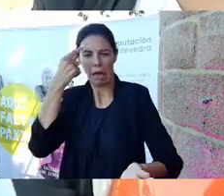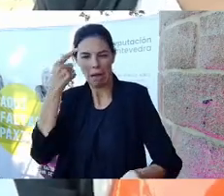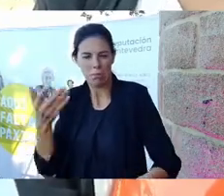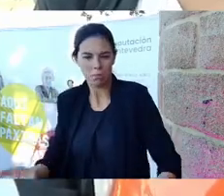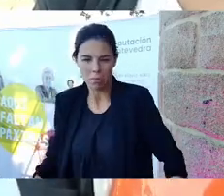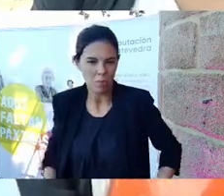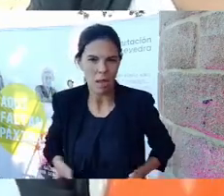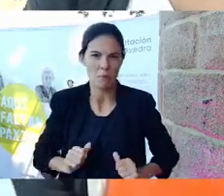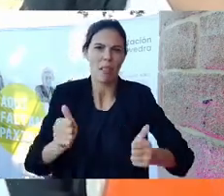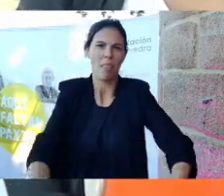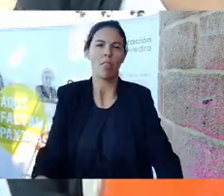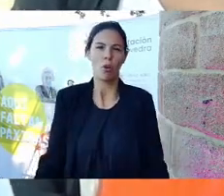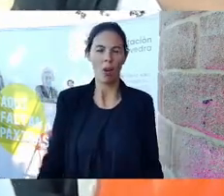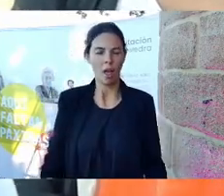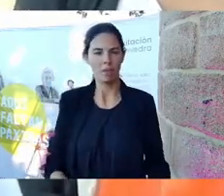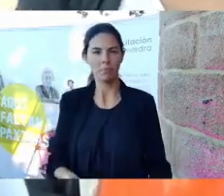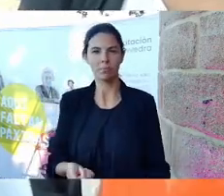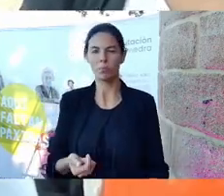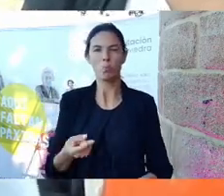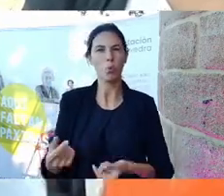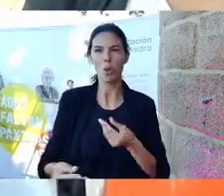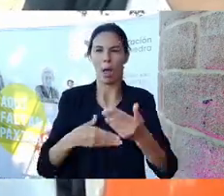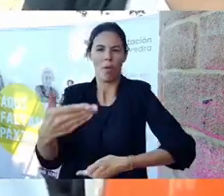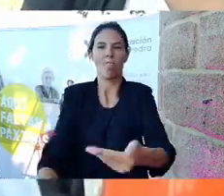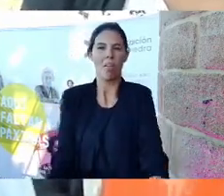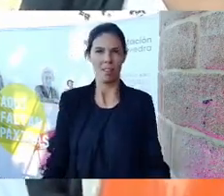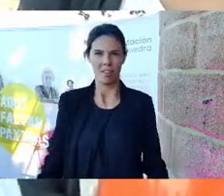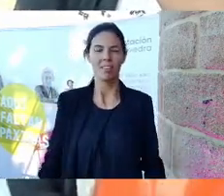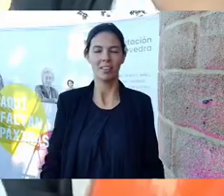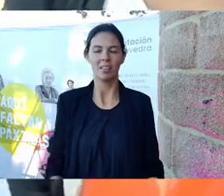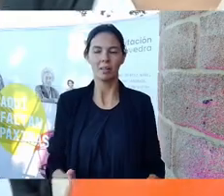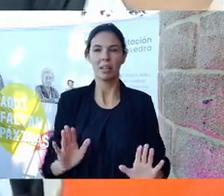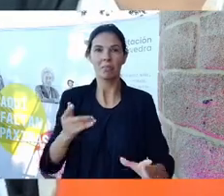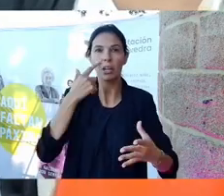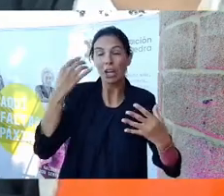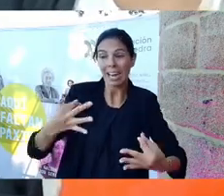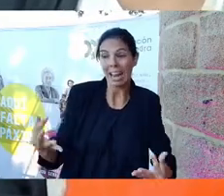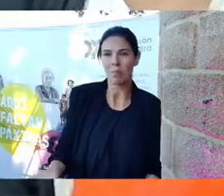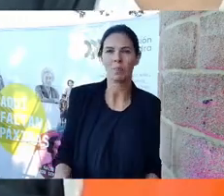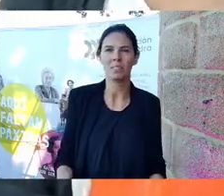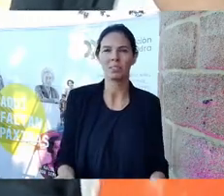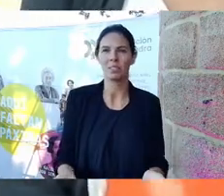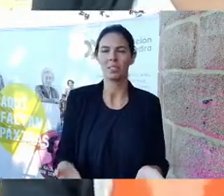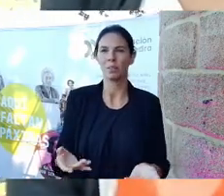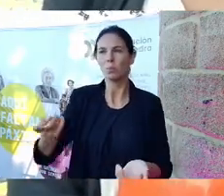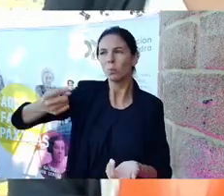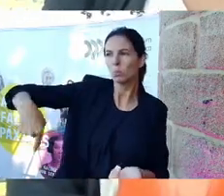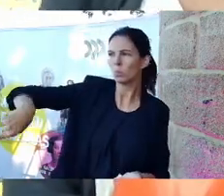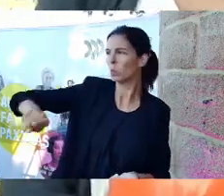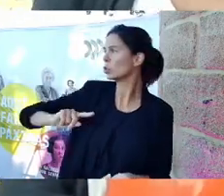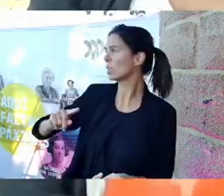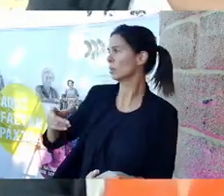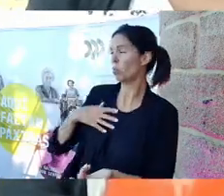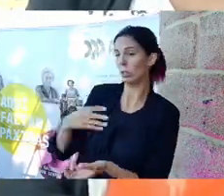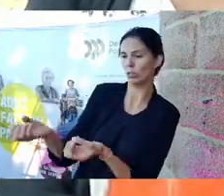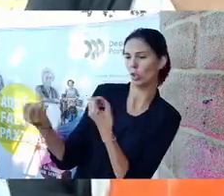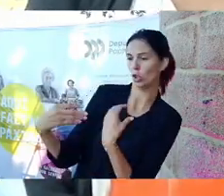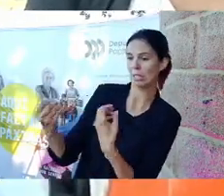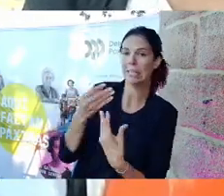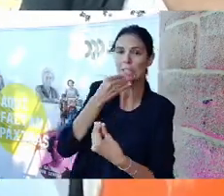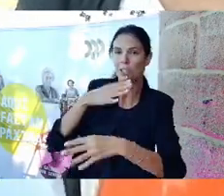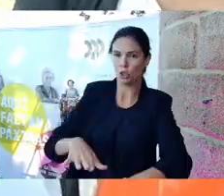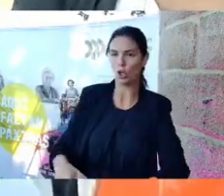emprendedora, adelantada a su tiempo, o sea, bueno, pues eso, en realidad, ¿quién mejor que